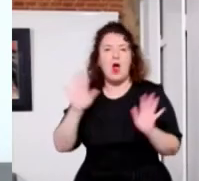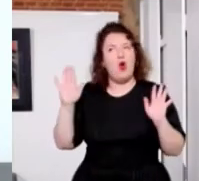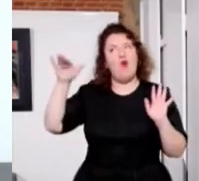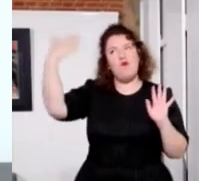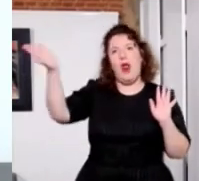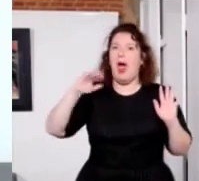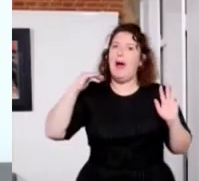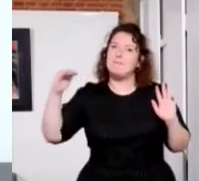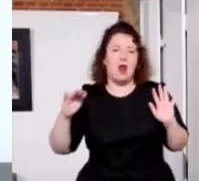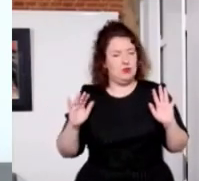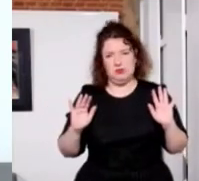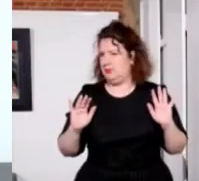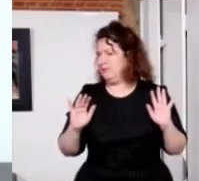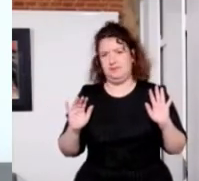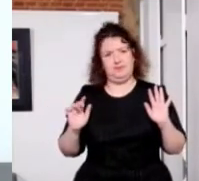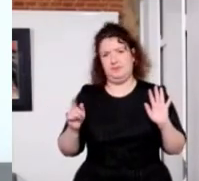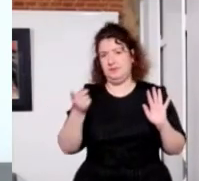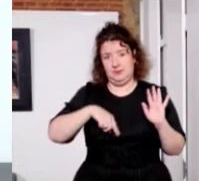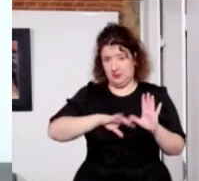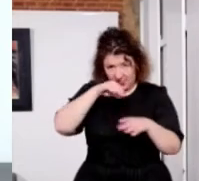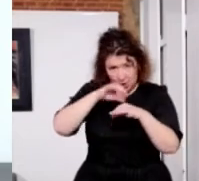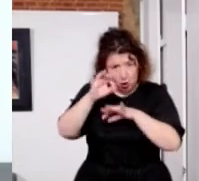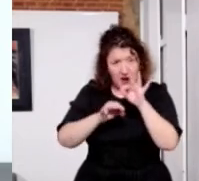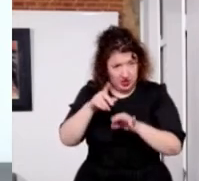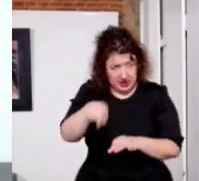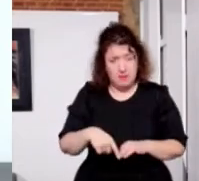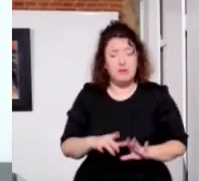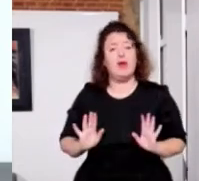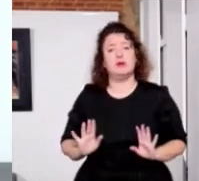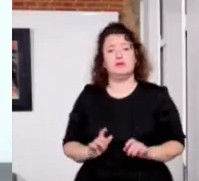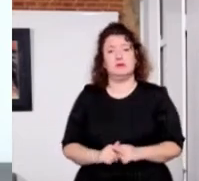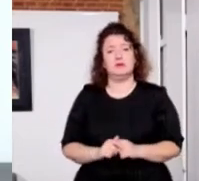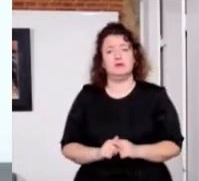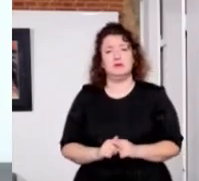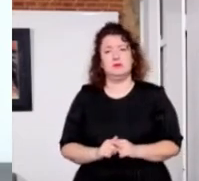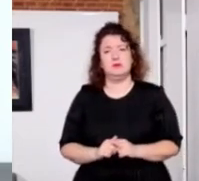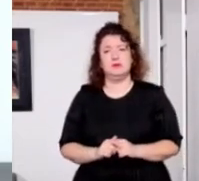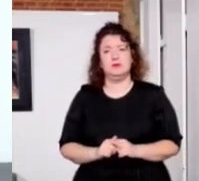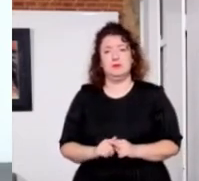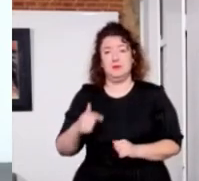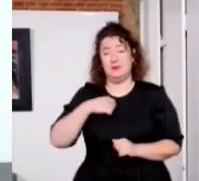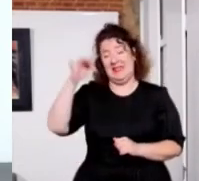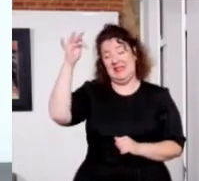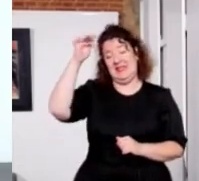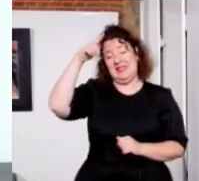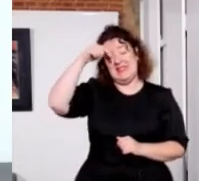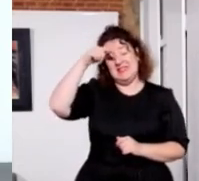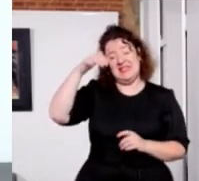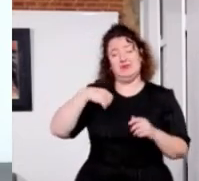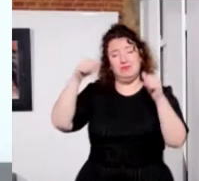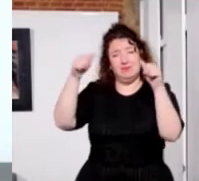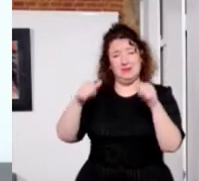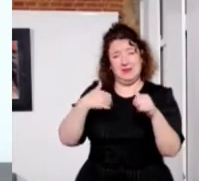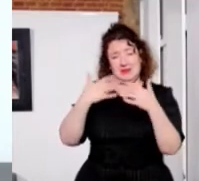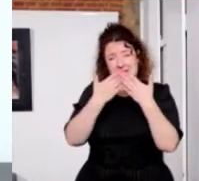malos. Esto es lo que practicamos en nuestras organizaciones. Mi tesis doctoral fue un estudio